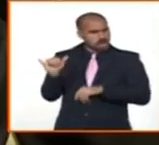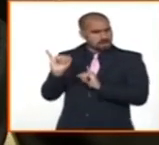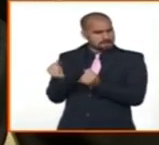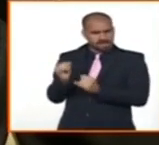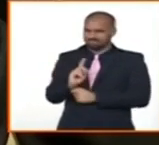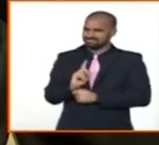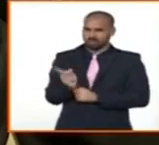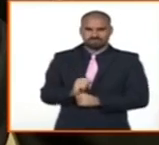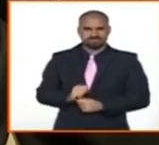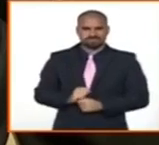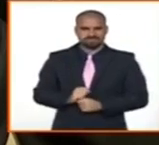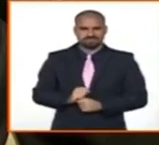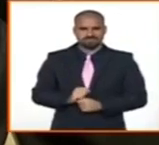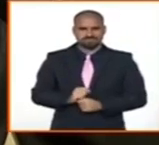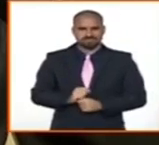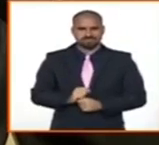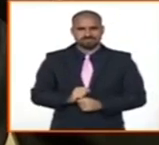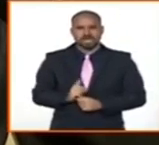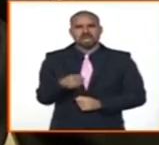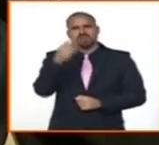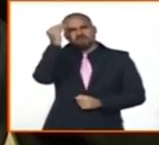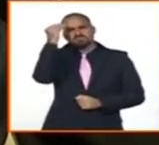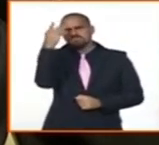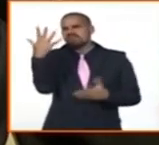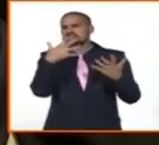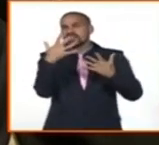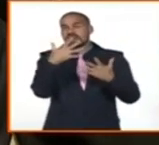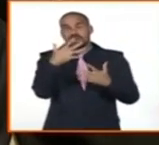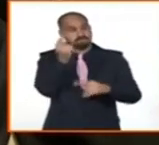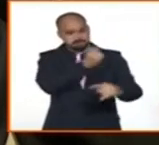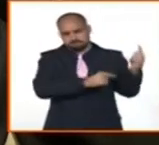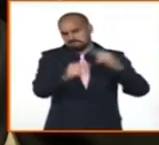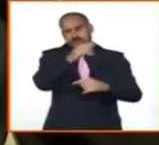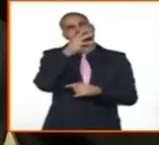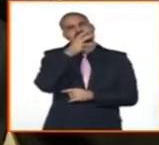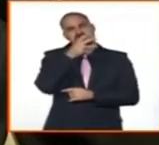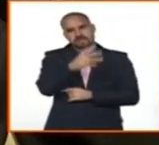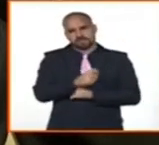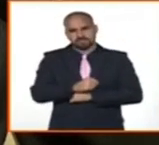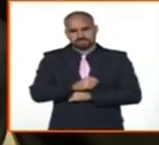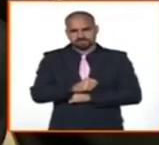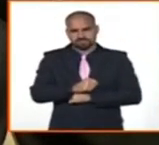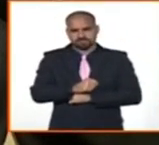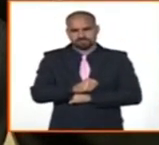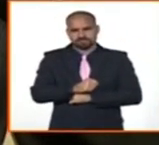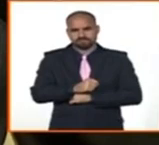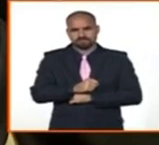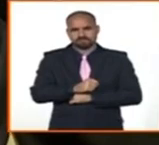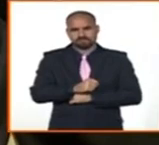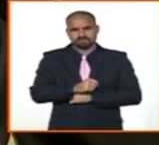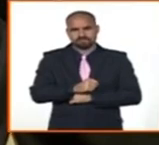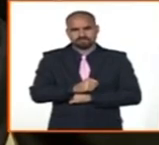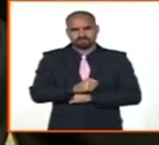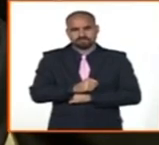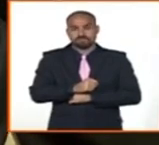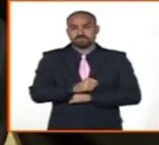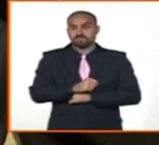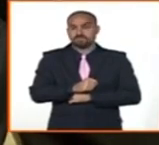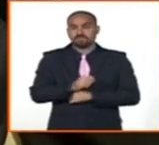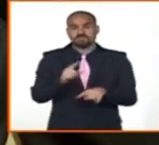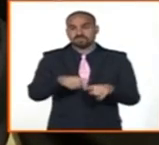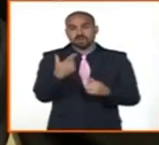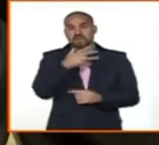con Fidel, el mejor discípulo de Martí, con su capacidad para